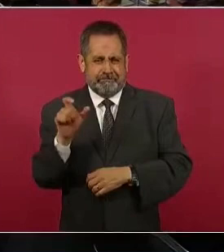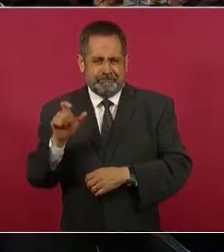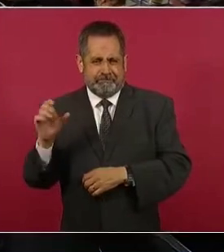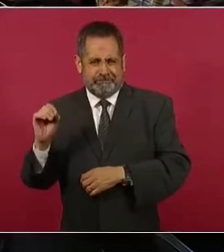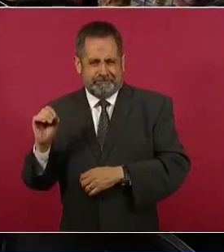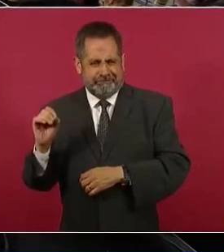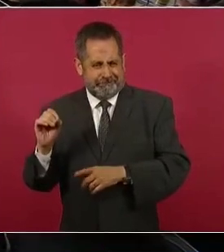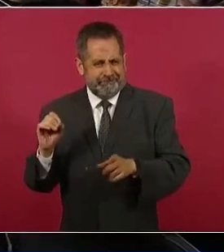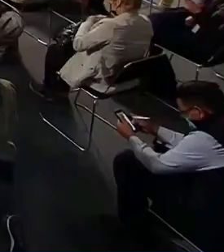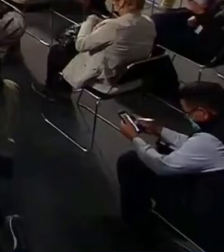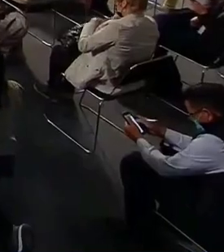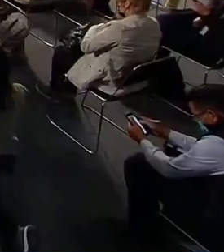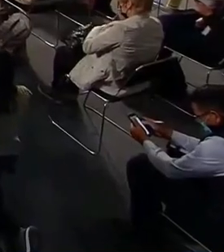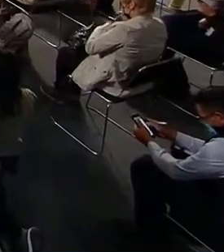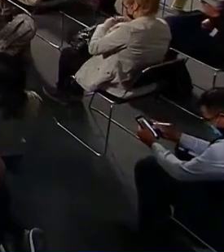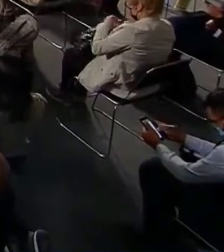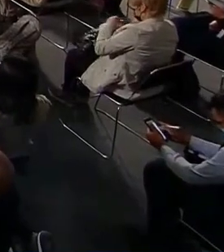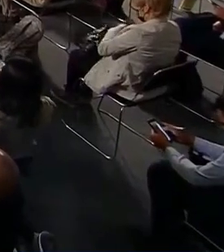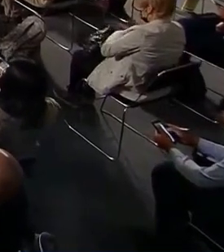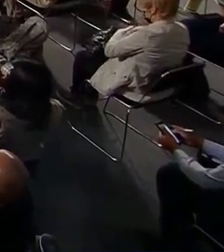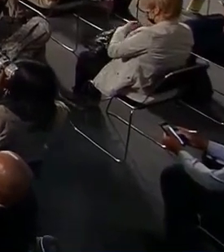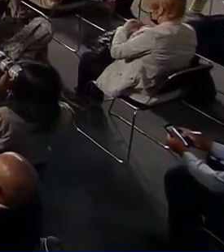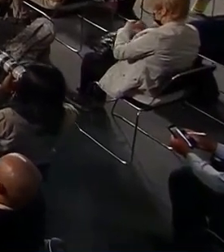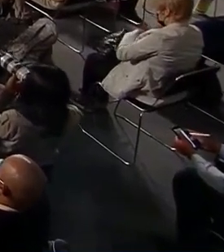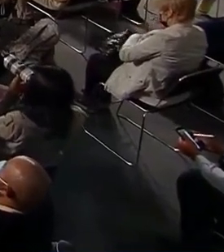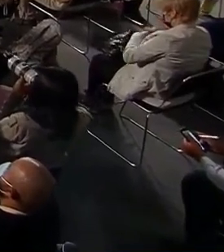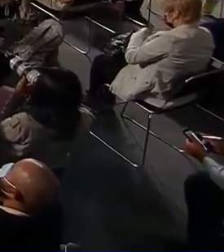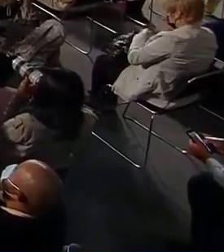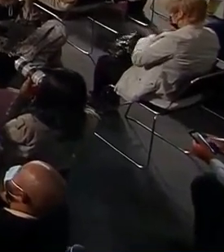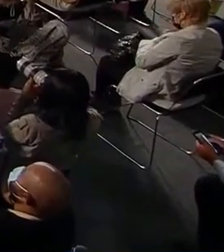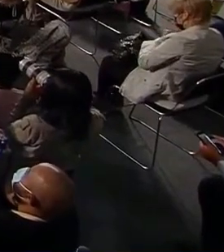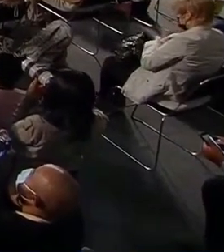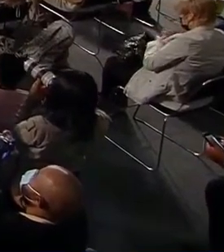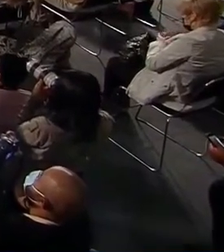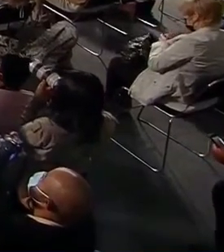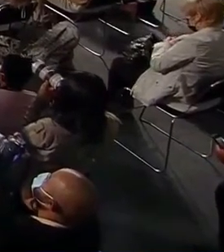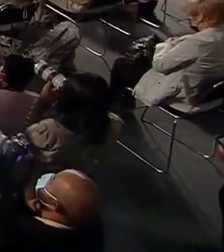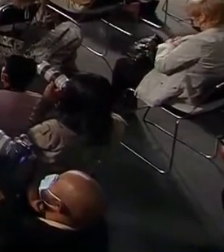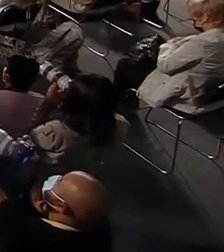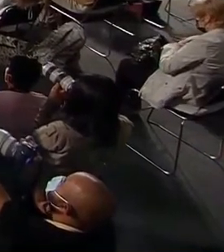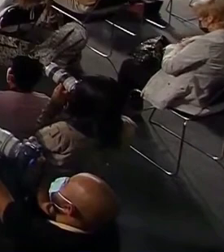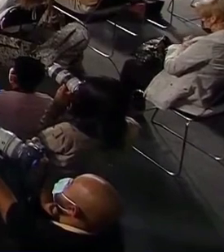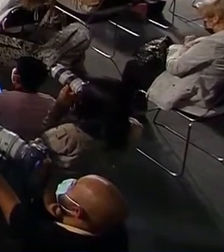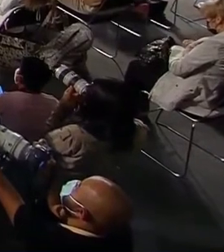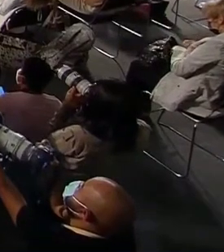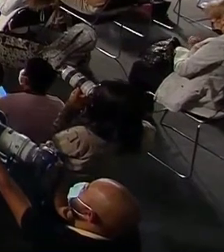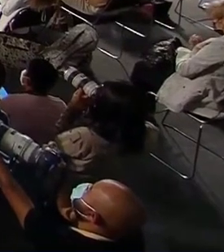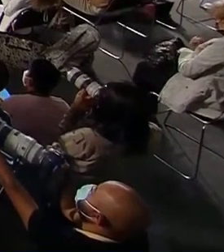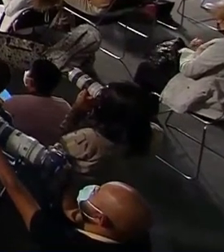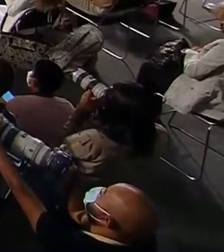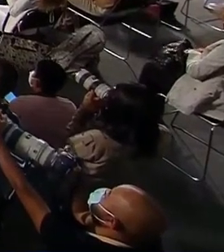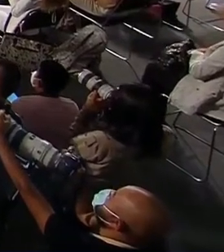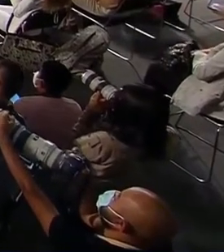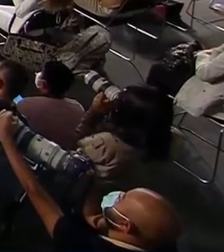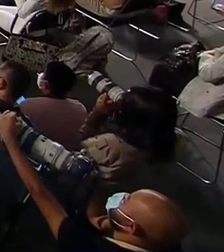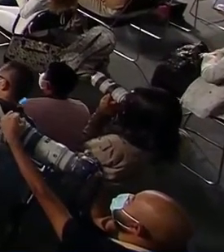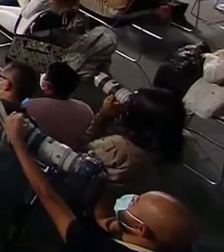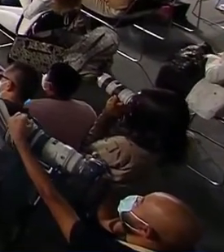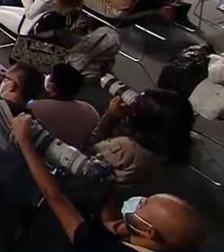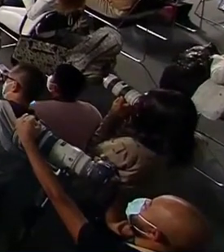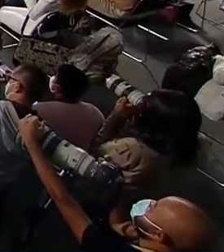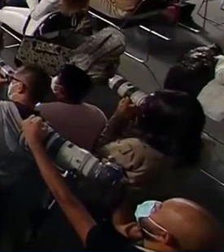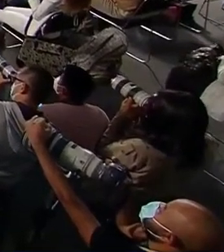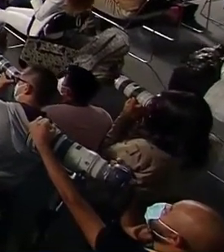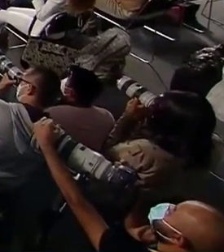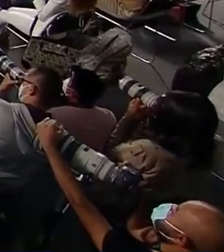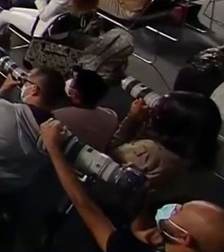que se dedican pues al comercio, porque si se tratara de una aserera